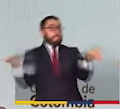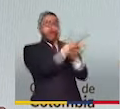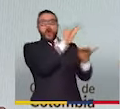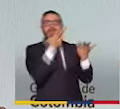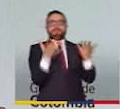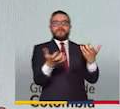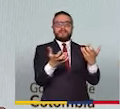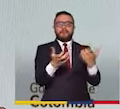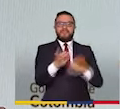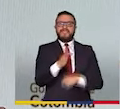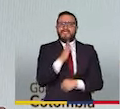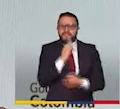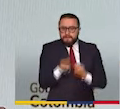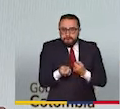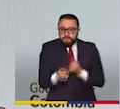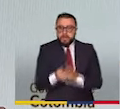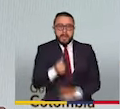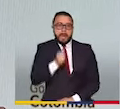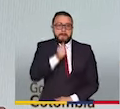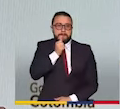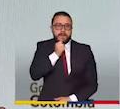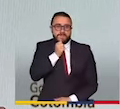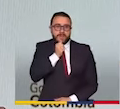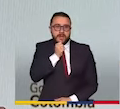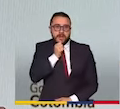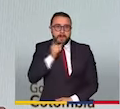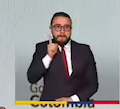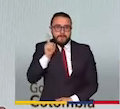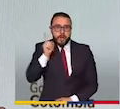política. Y se silencia,